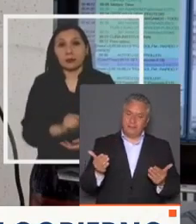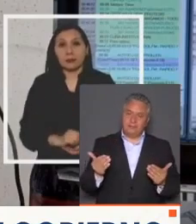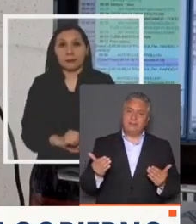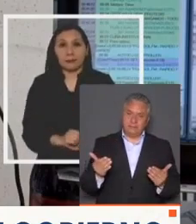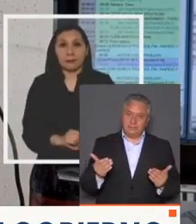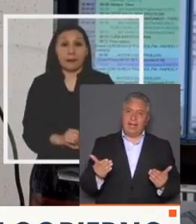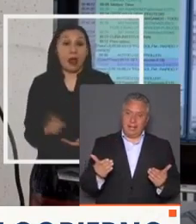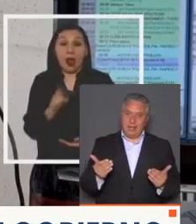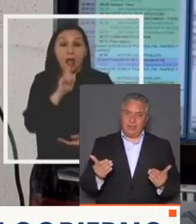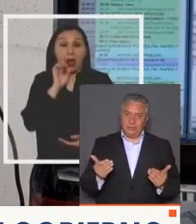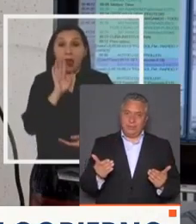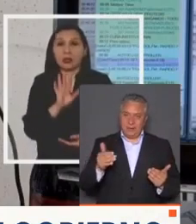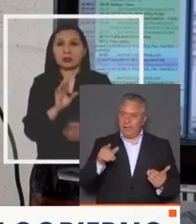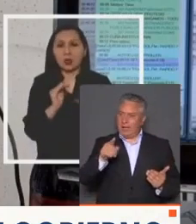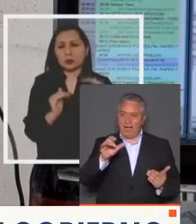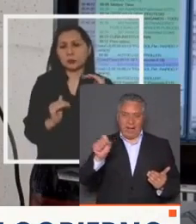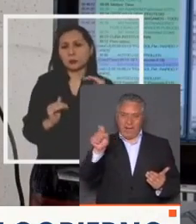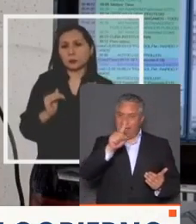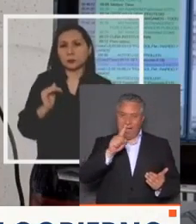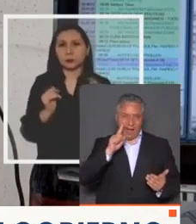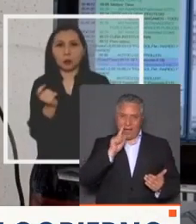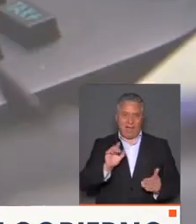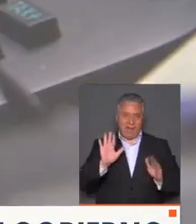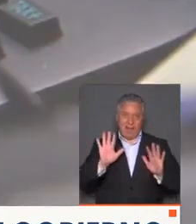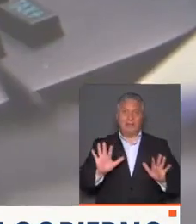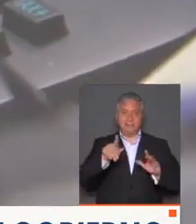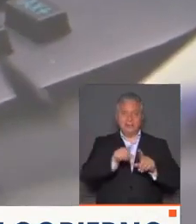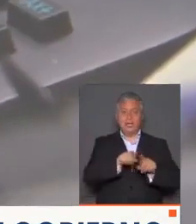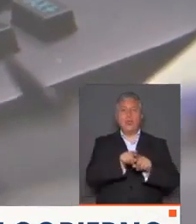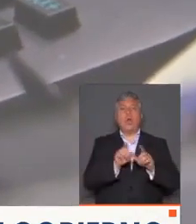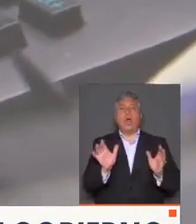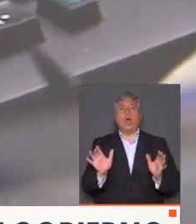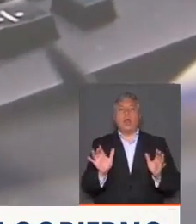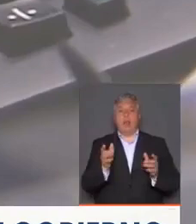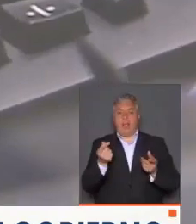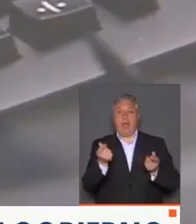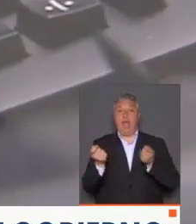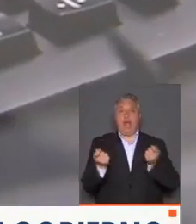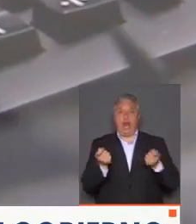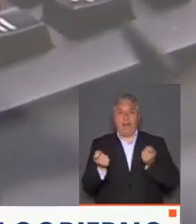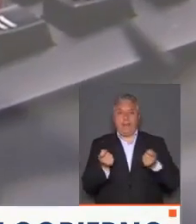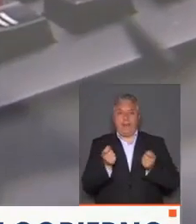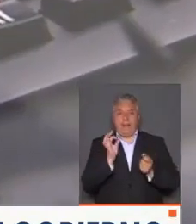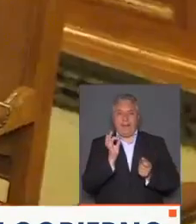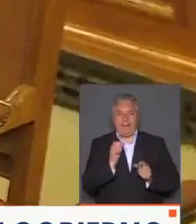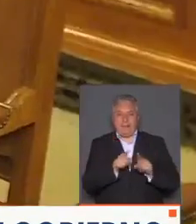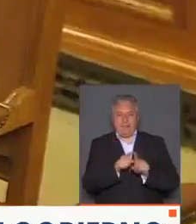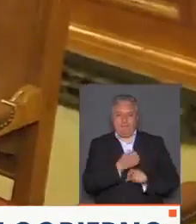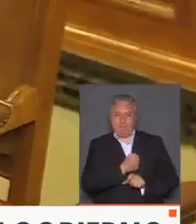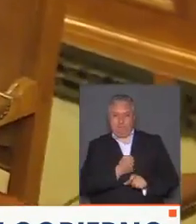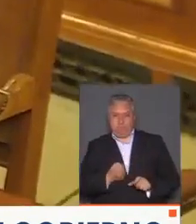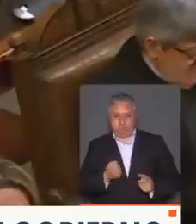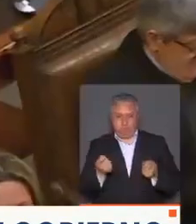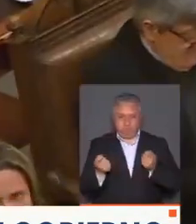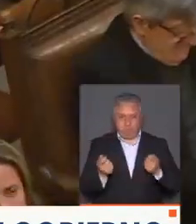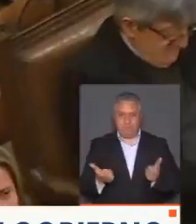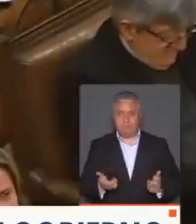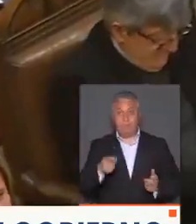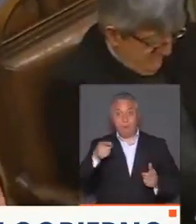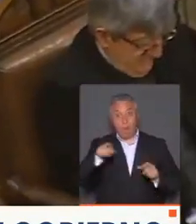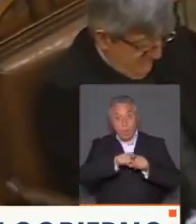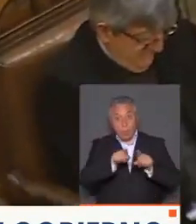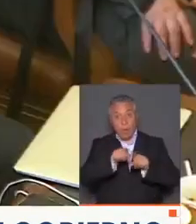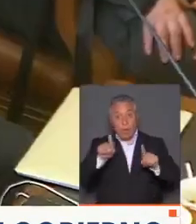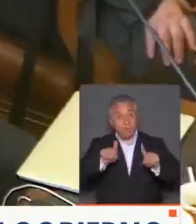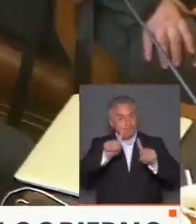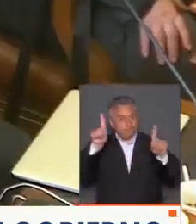son así un ajuste en la economía no son pocos los que creen que este cóctel hay que sumar la incertidumbre política que genera el debate